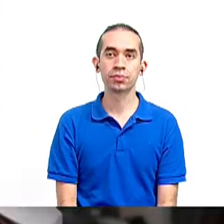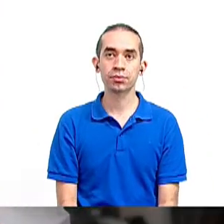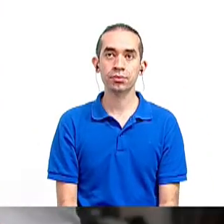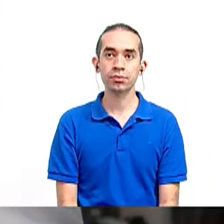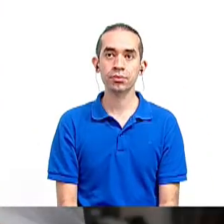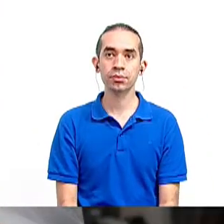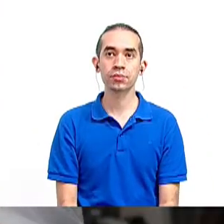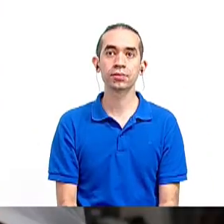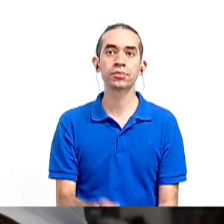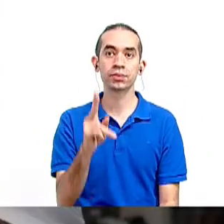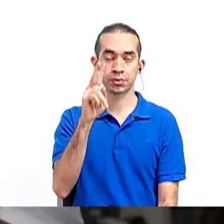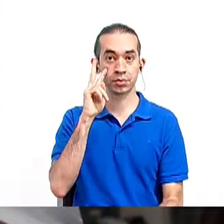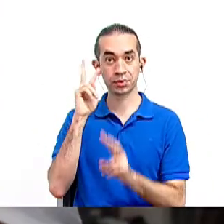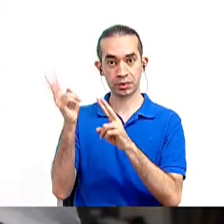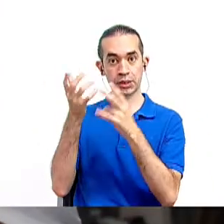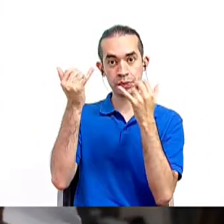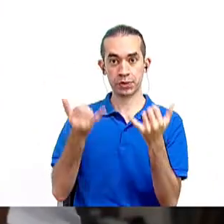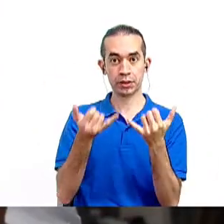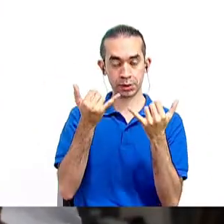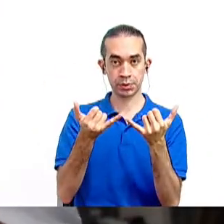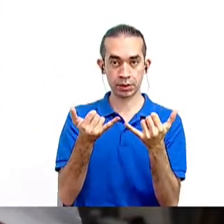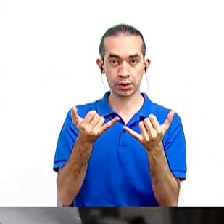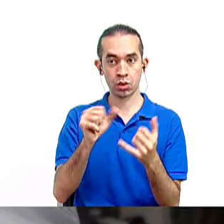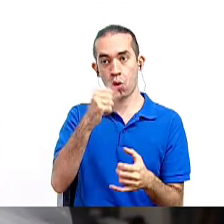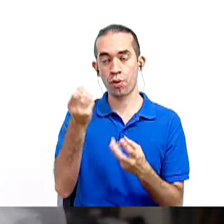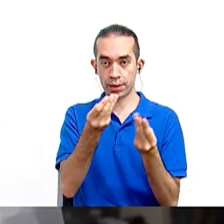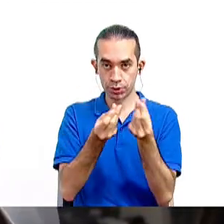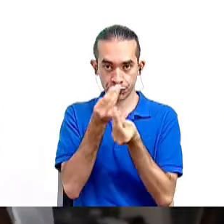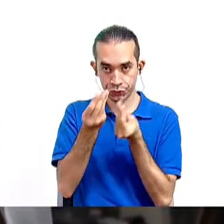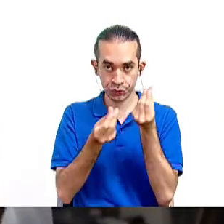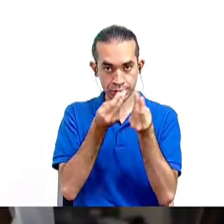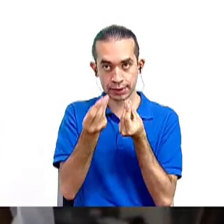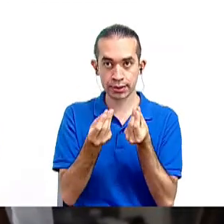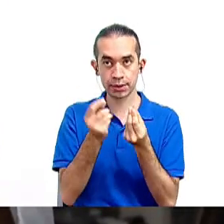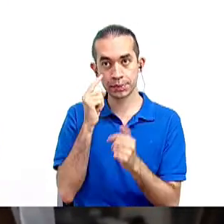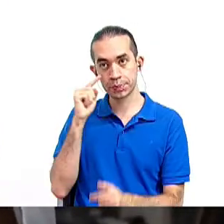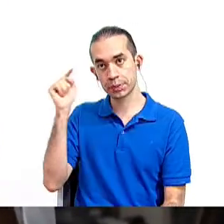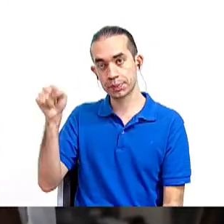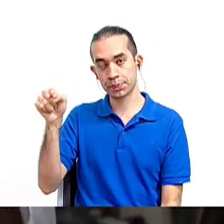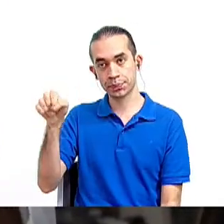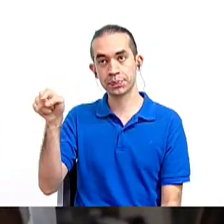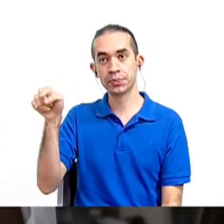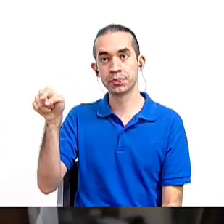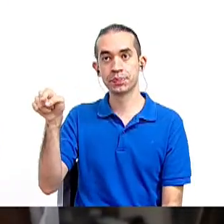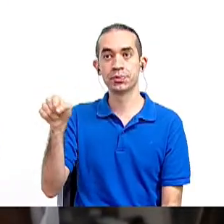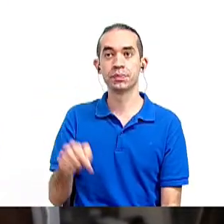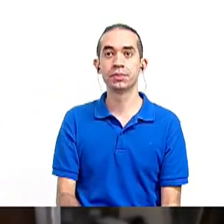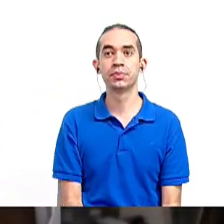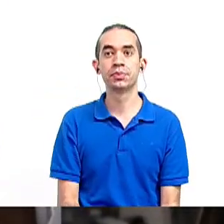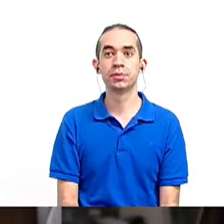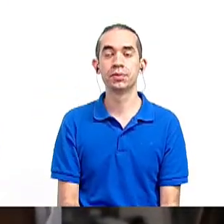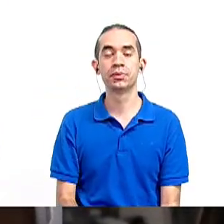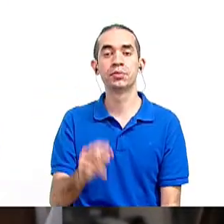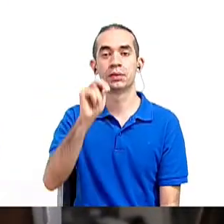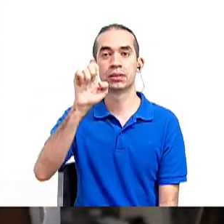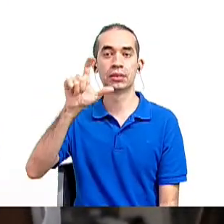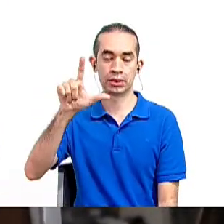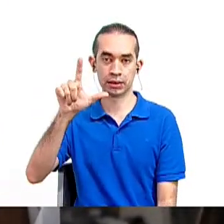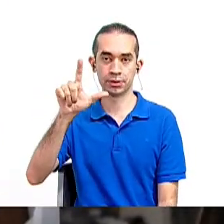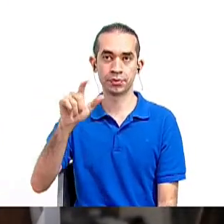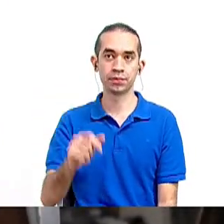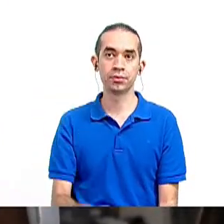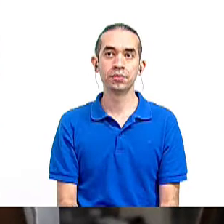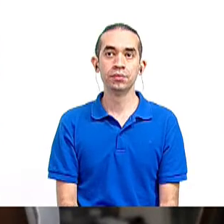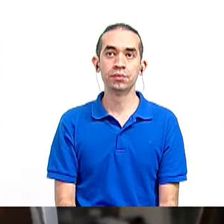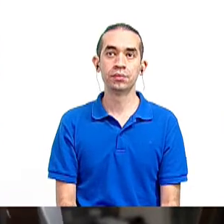Ok, en este momento tenemos otras sustancias. Esto en realidad es cloruro de sodio, o sea, sal de